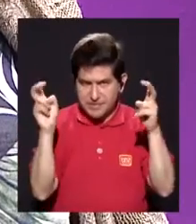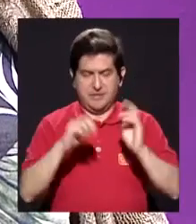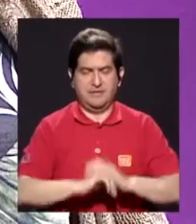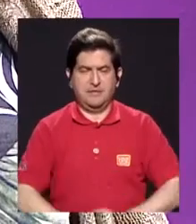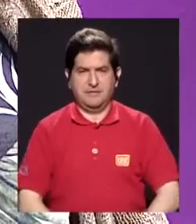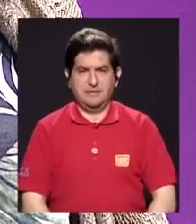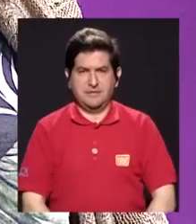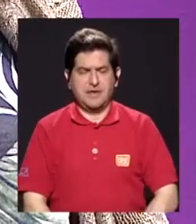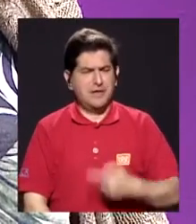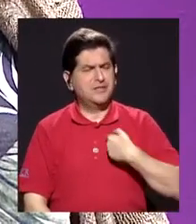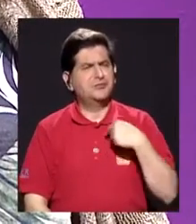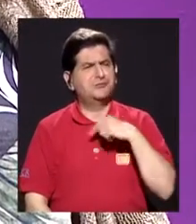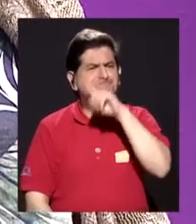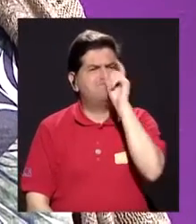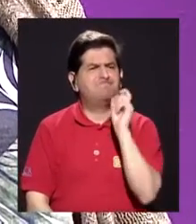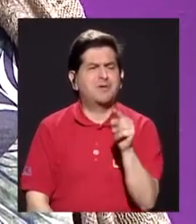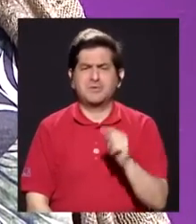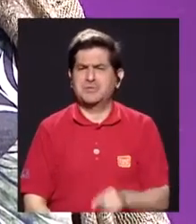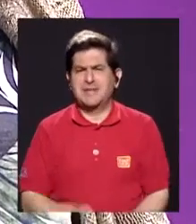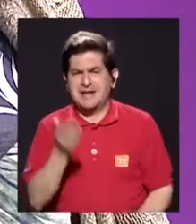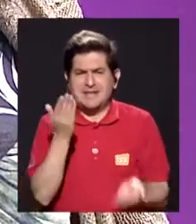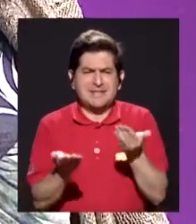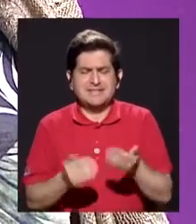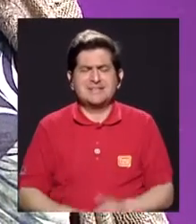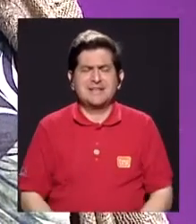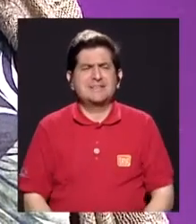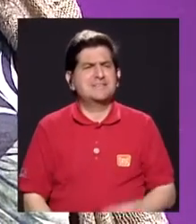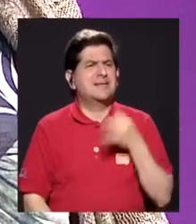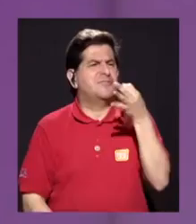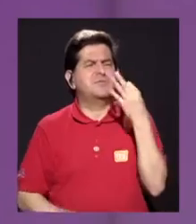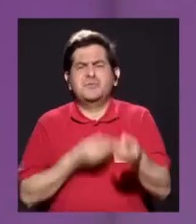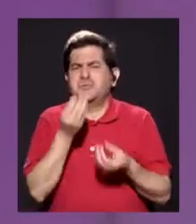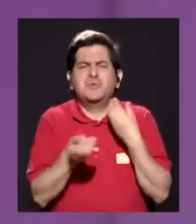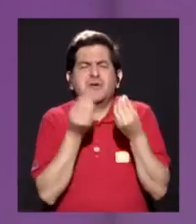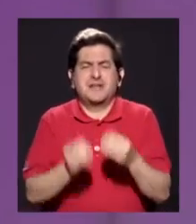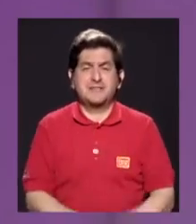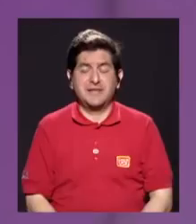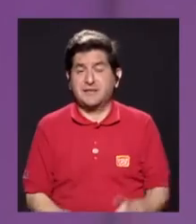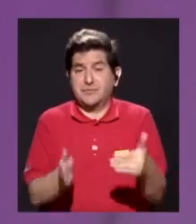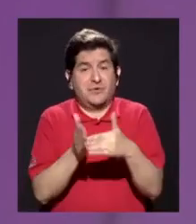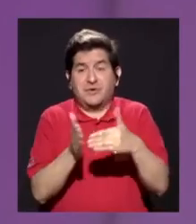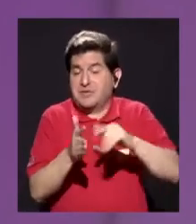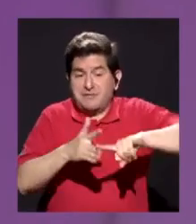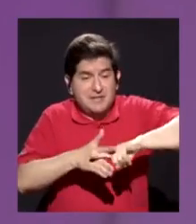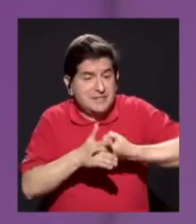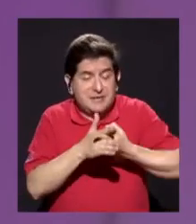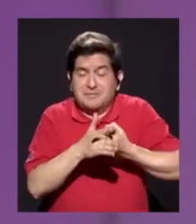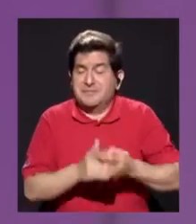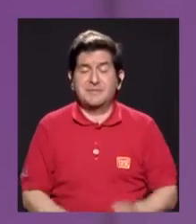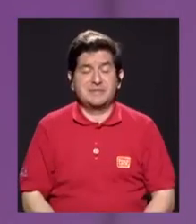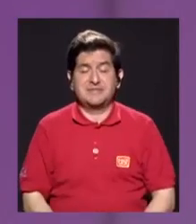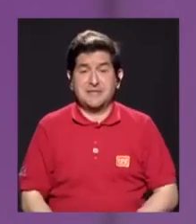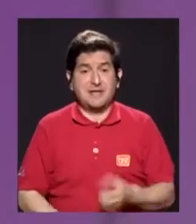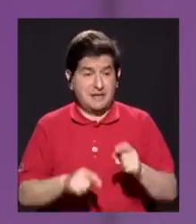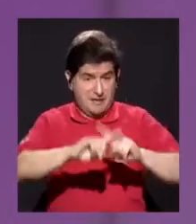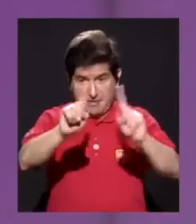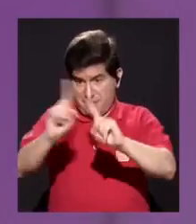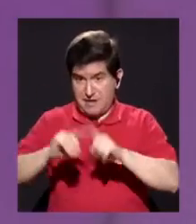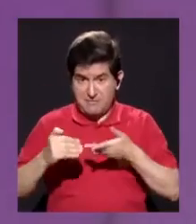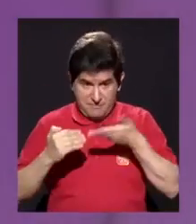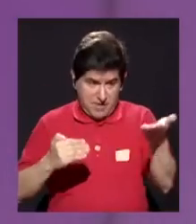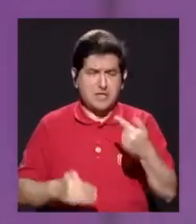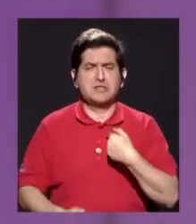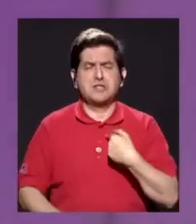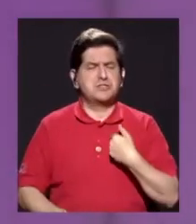entonces me empecé a preguntar qué cosas quería hacer, ¿verdad? Porque fue como empezar de cero en muchas cosas. Y había